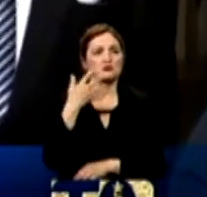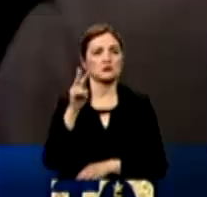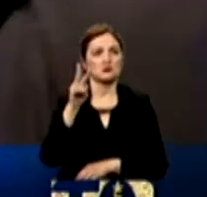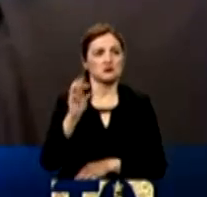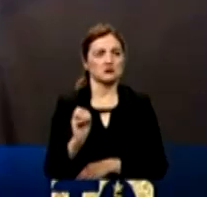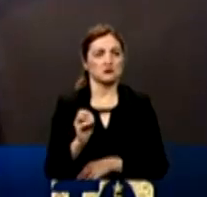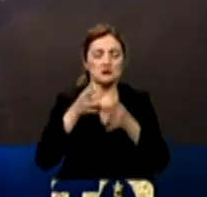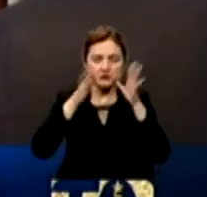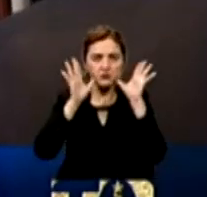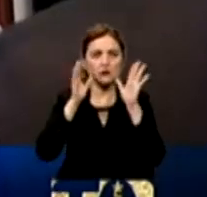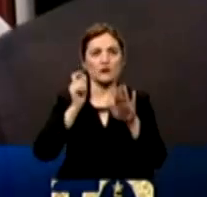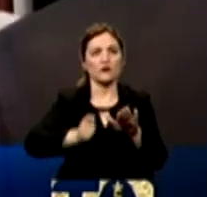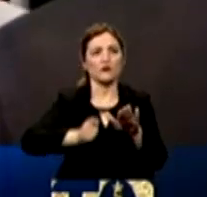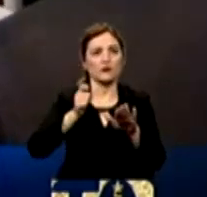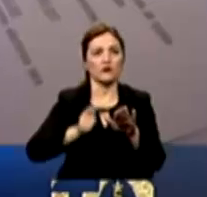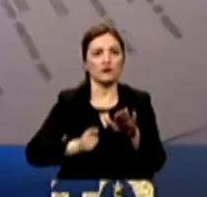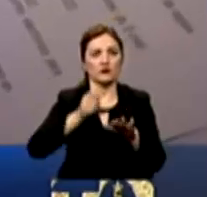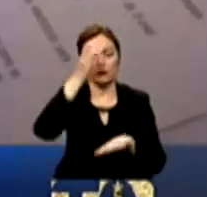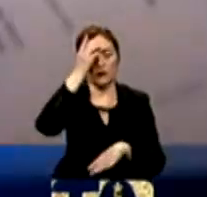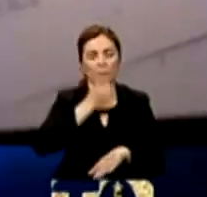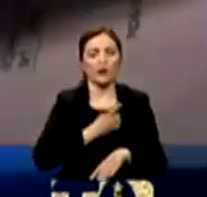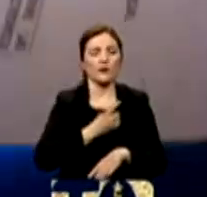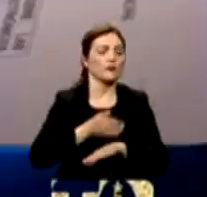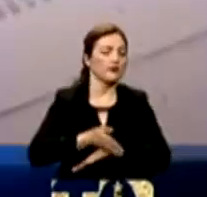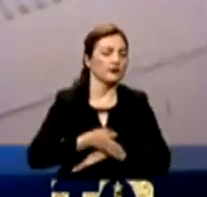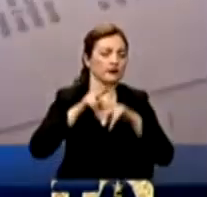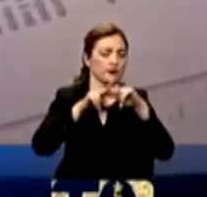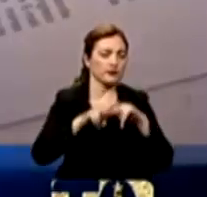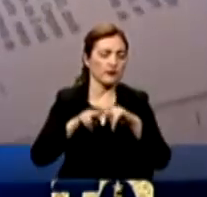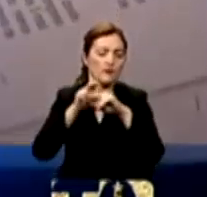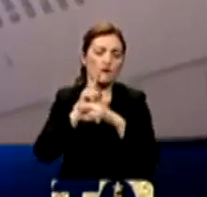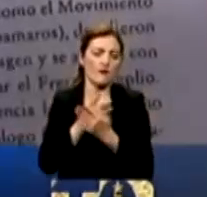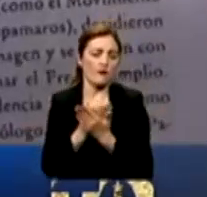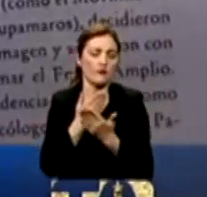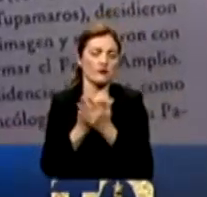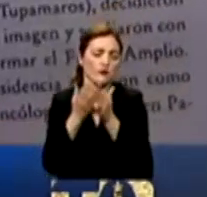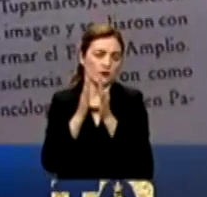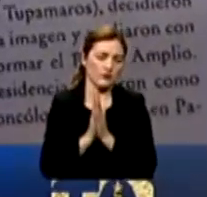diciembre, el juez del caso se pronunciará después de haber revisado las pruebas y